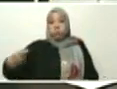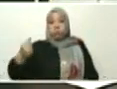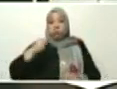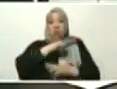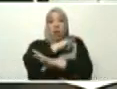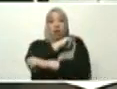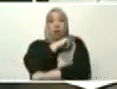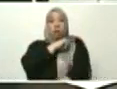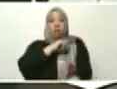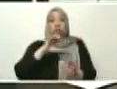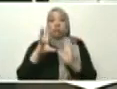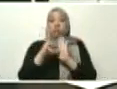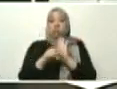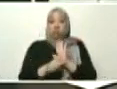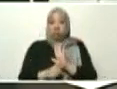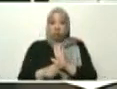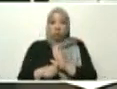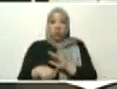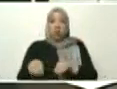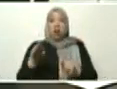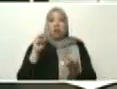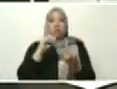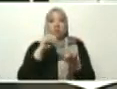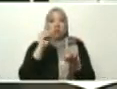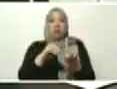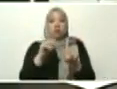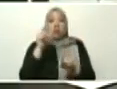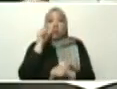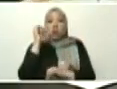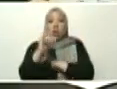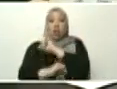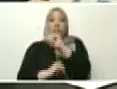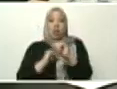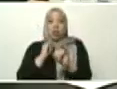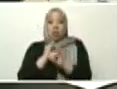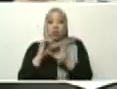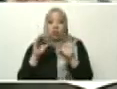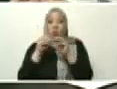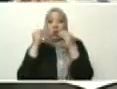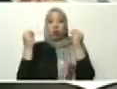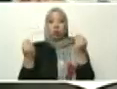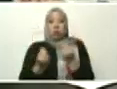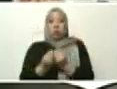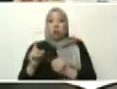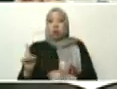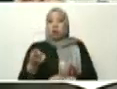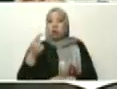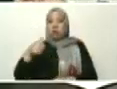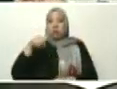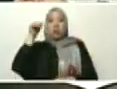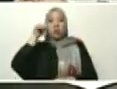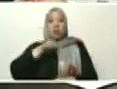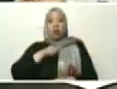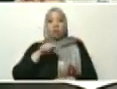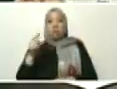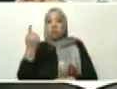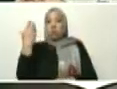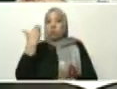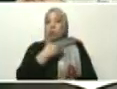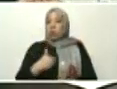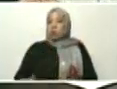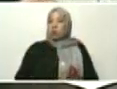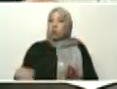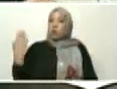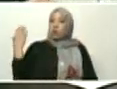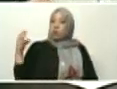robar, para pedirle plata a los organismos internacionales. El primero de todos, Iván Duque,